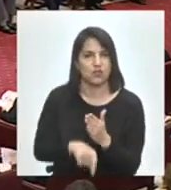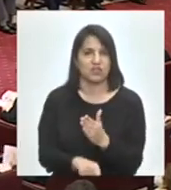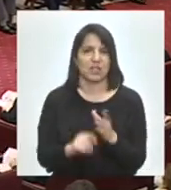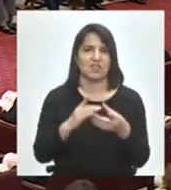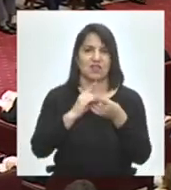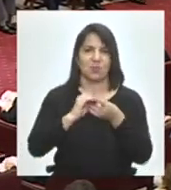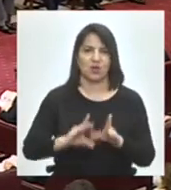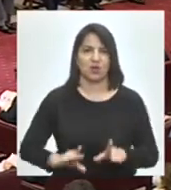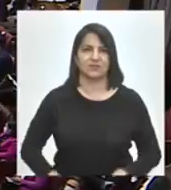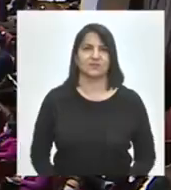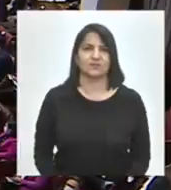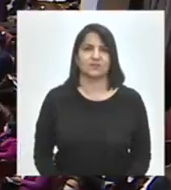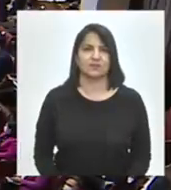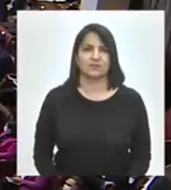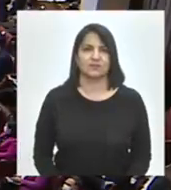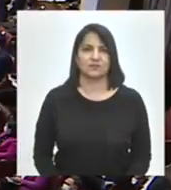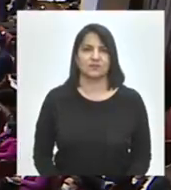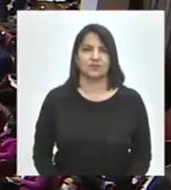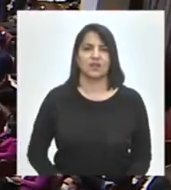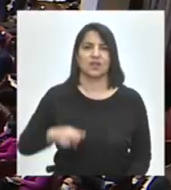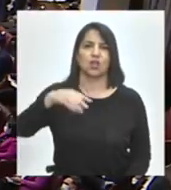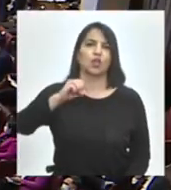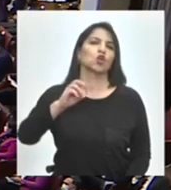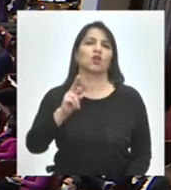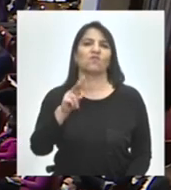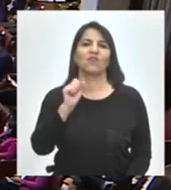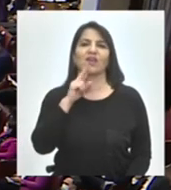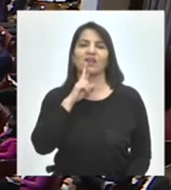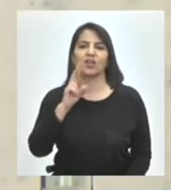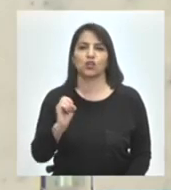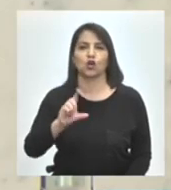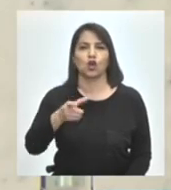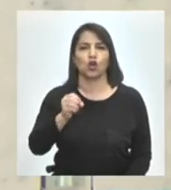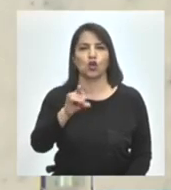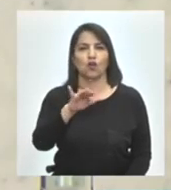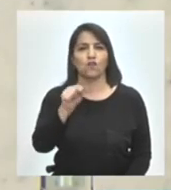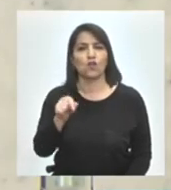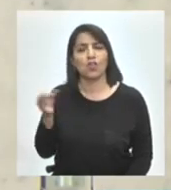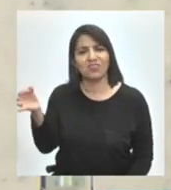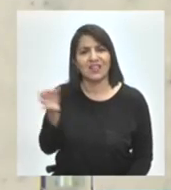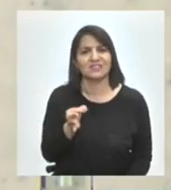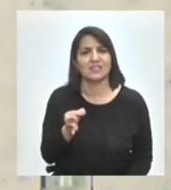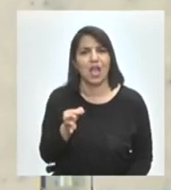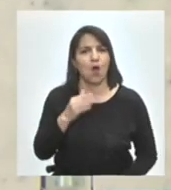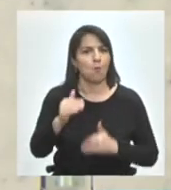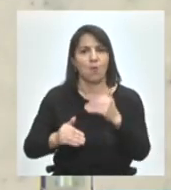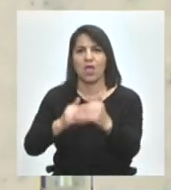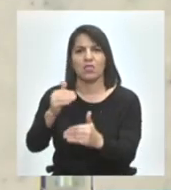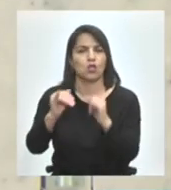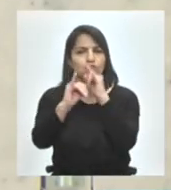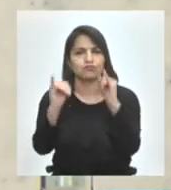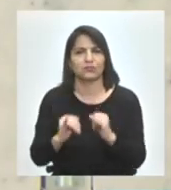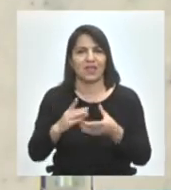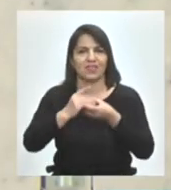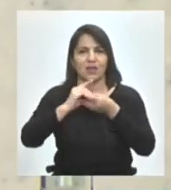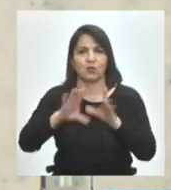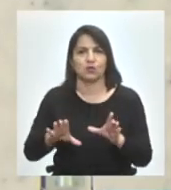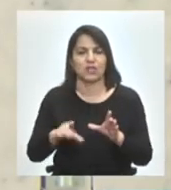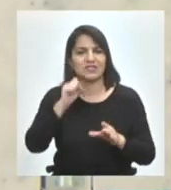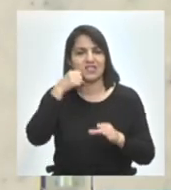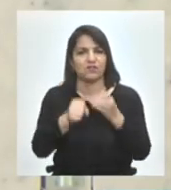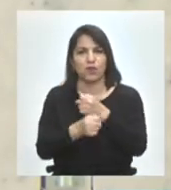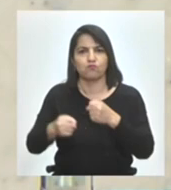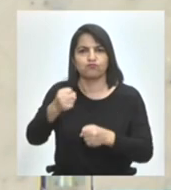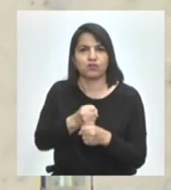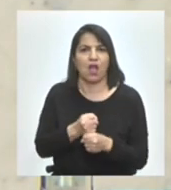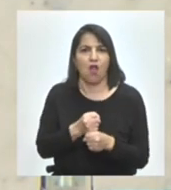democracia. Norberto Bobbio nos decía que el método democrático es el sustituto funcional del uso de la fuerza para